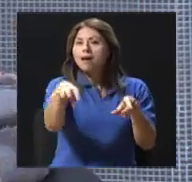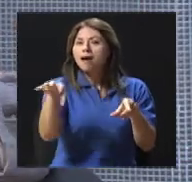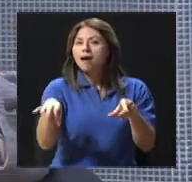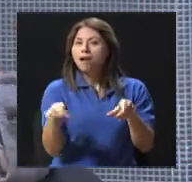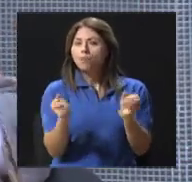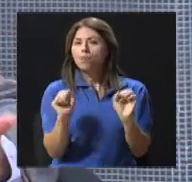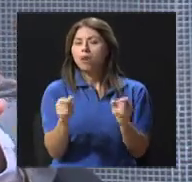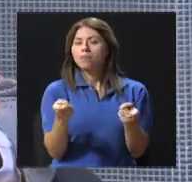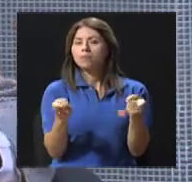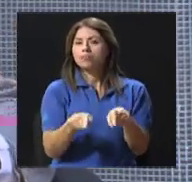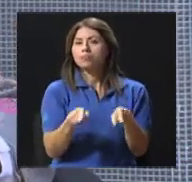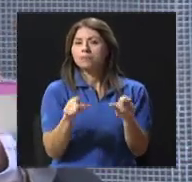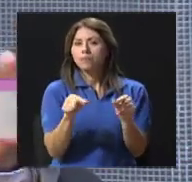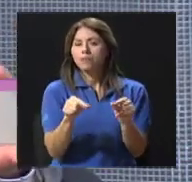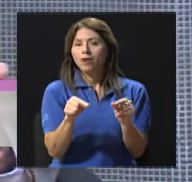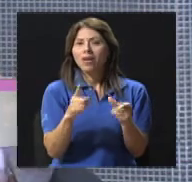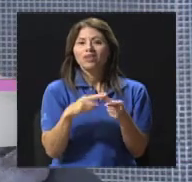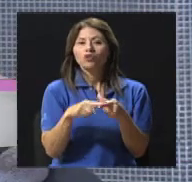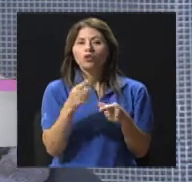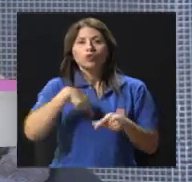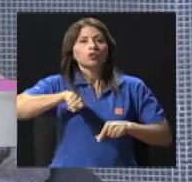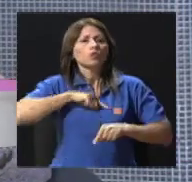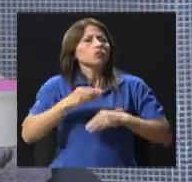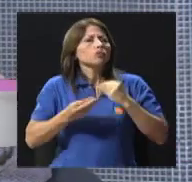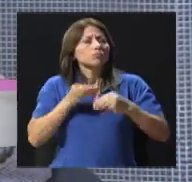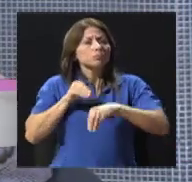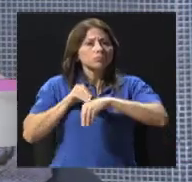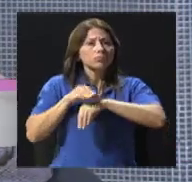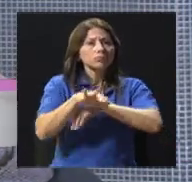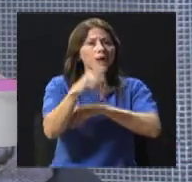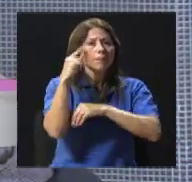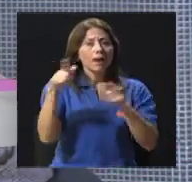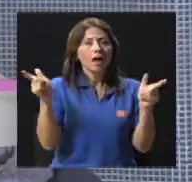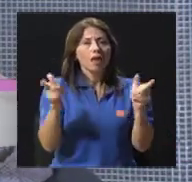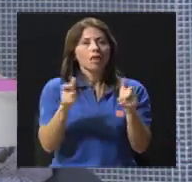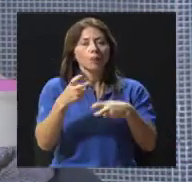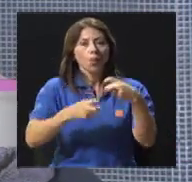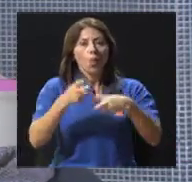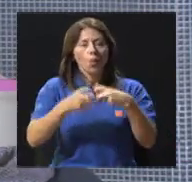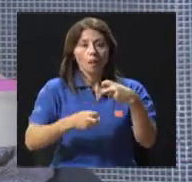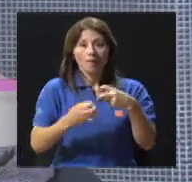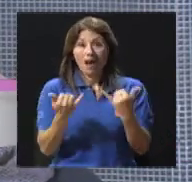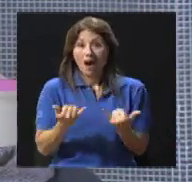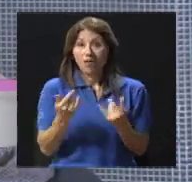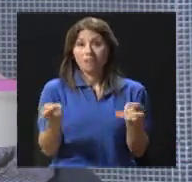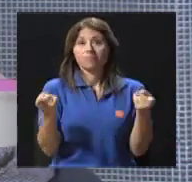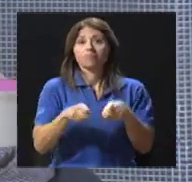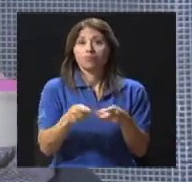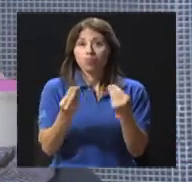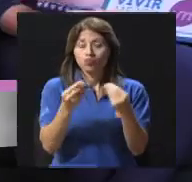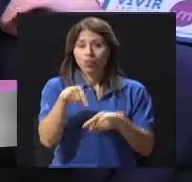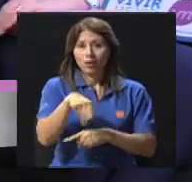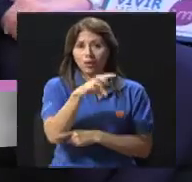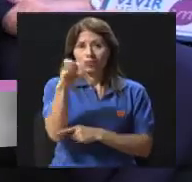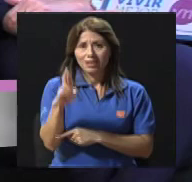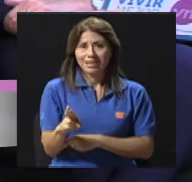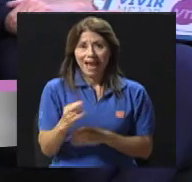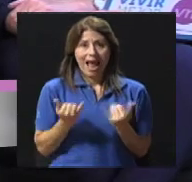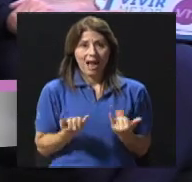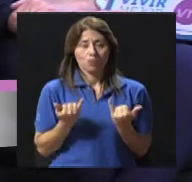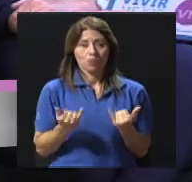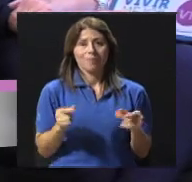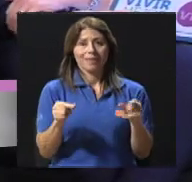de riesgo sobre el cual podríamos incidir y de esta forma reducir la magnitud del problema, que es bastante importante en el país hoy día. De hecho, el